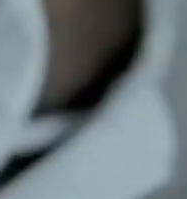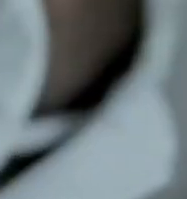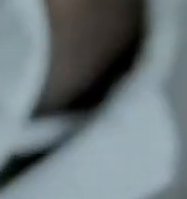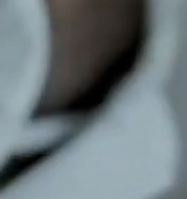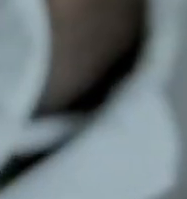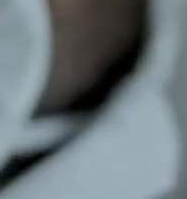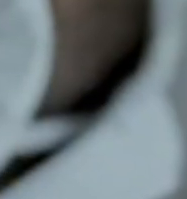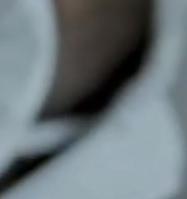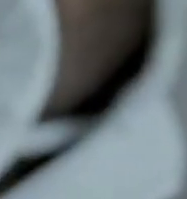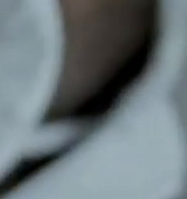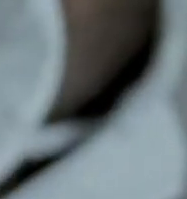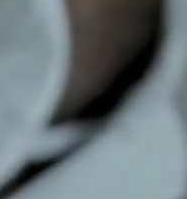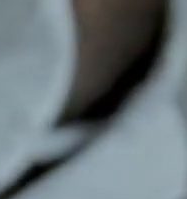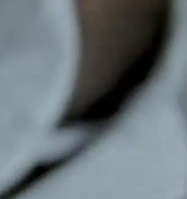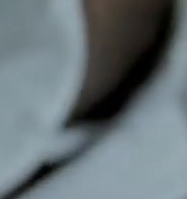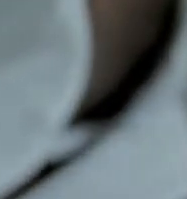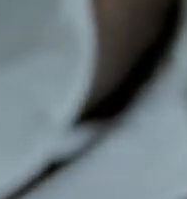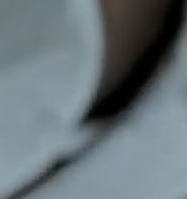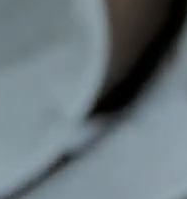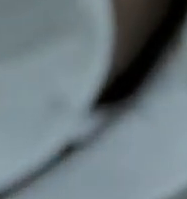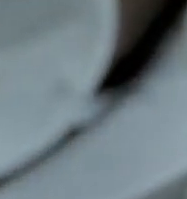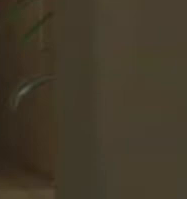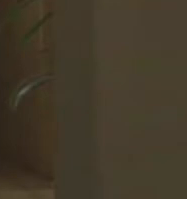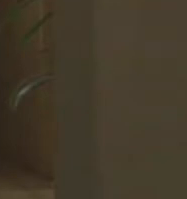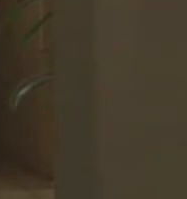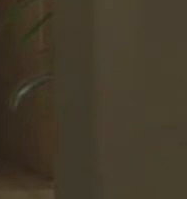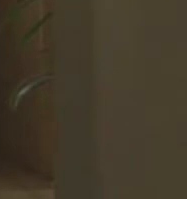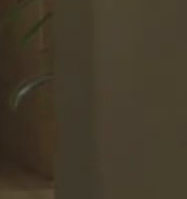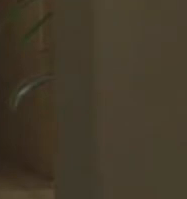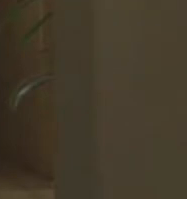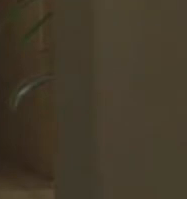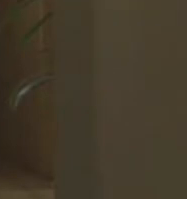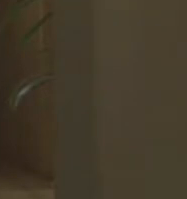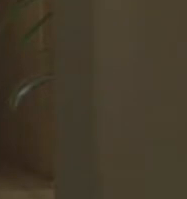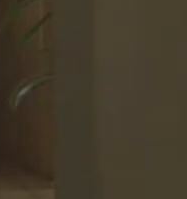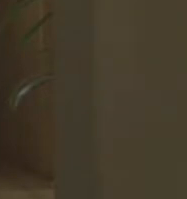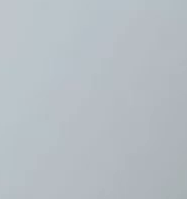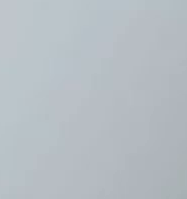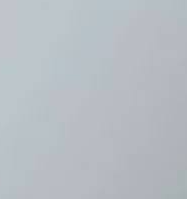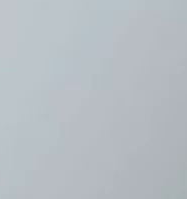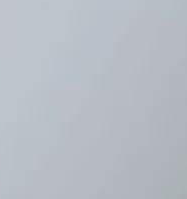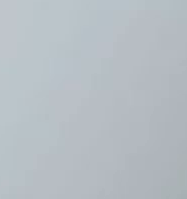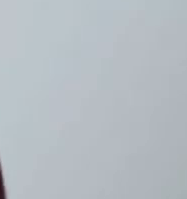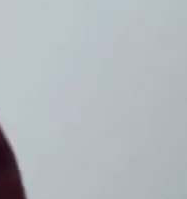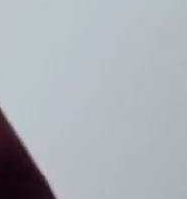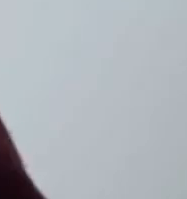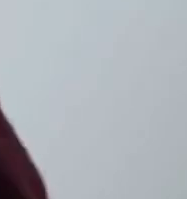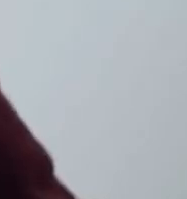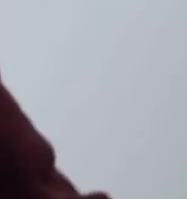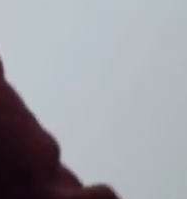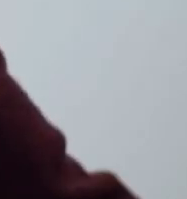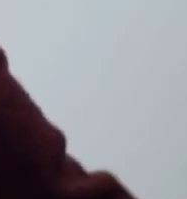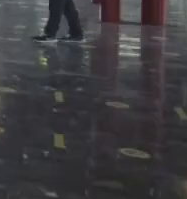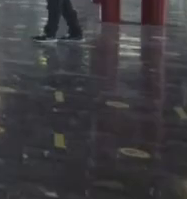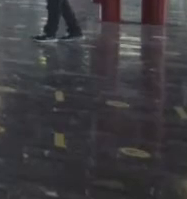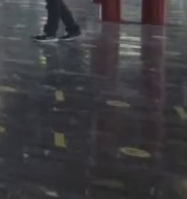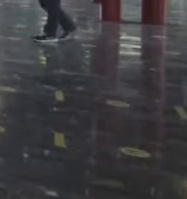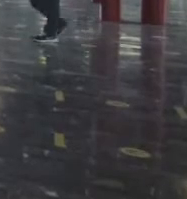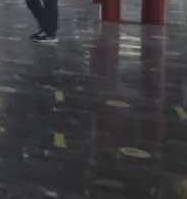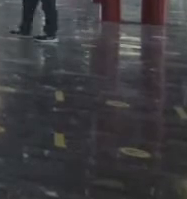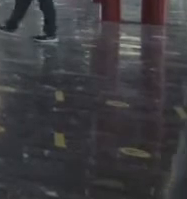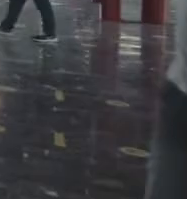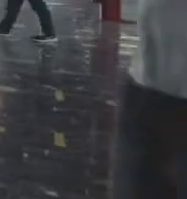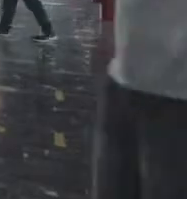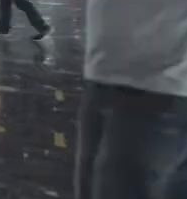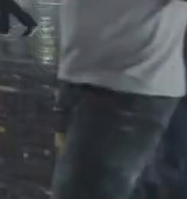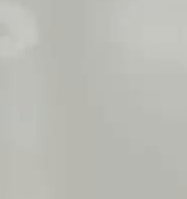Ayudemos a bajar los contagios y las hospitalizaciones. No salgas si no es necesario. Protege a los adultos mayores. Respeta